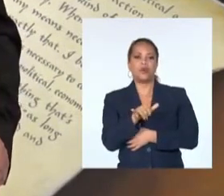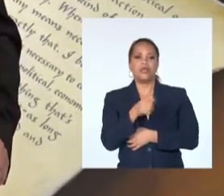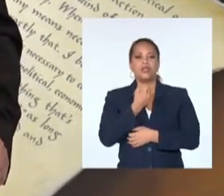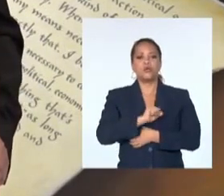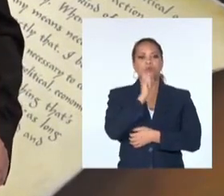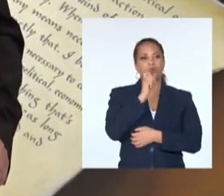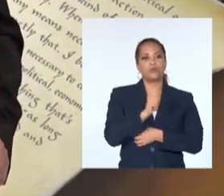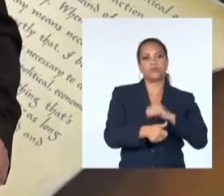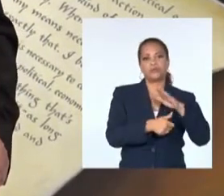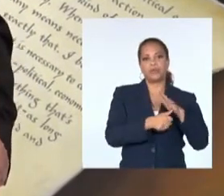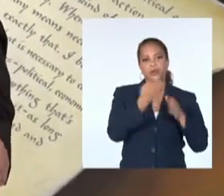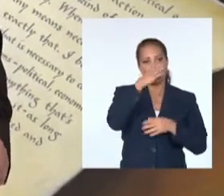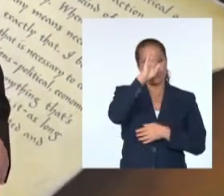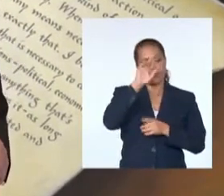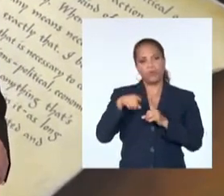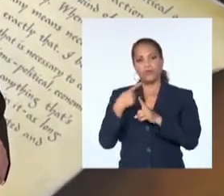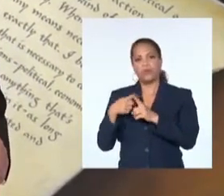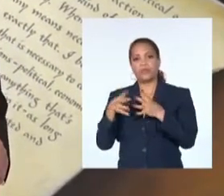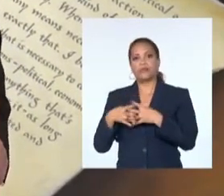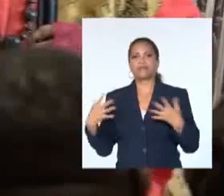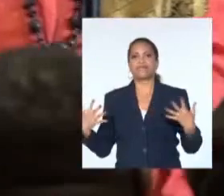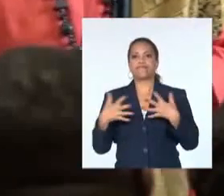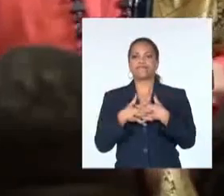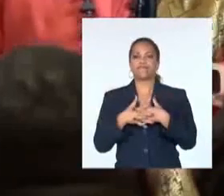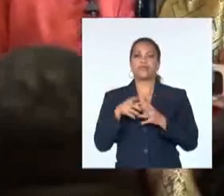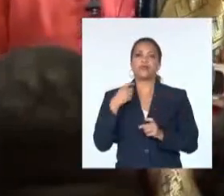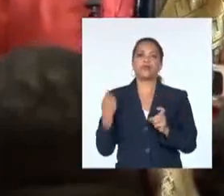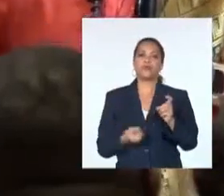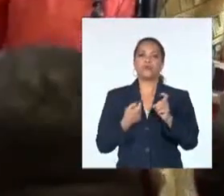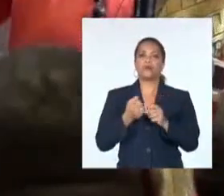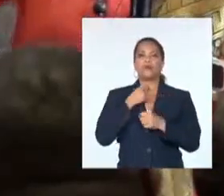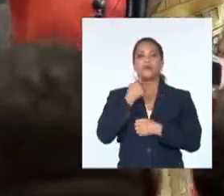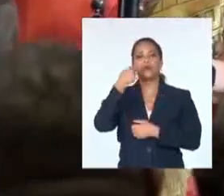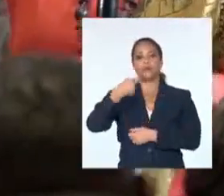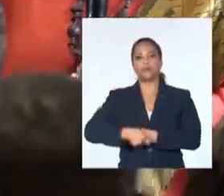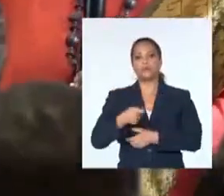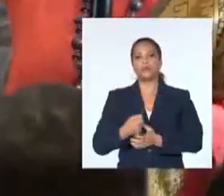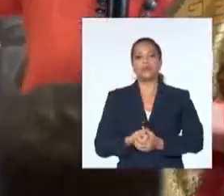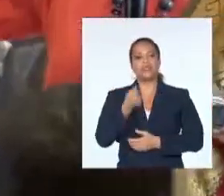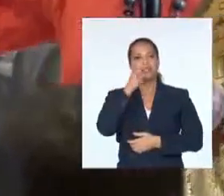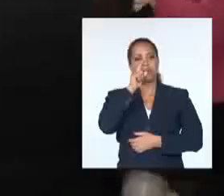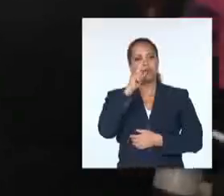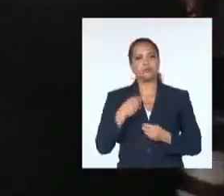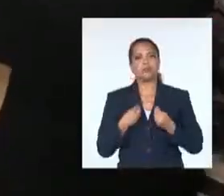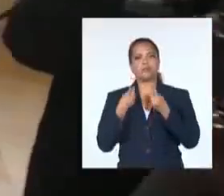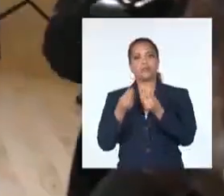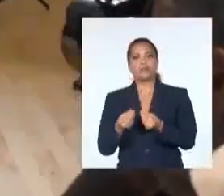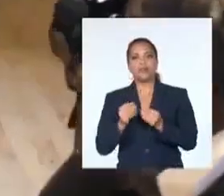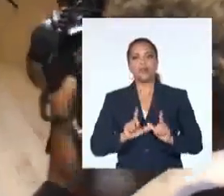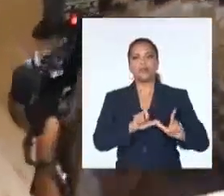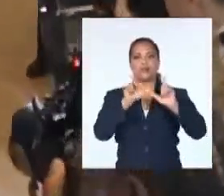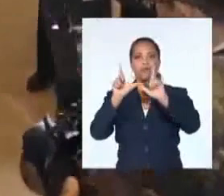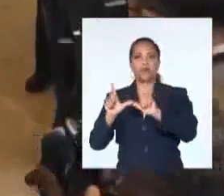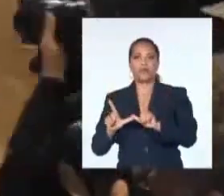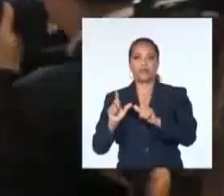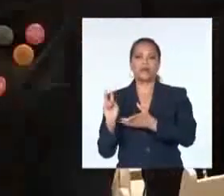pueblos que creemos en la justicia y luchamos por ella. El homenaje concluyó con la entrega al presidente cubano de una placa conmemorativa de su